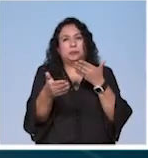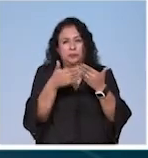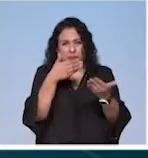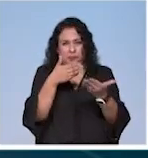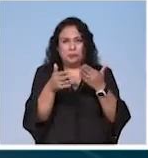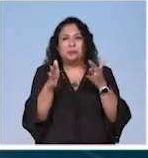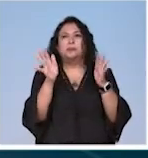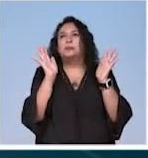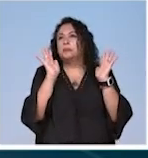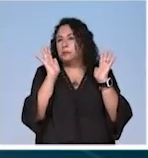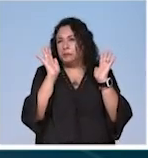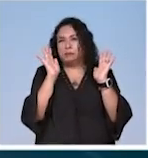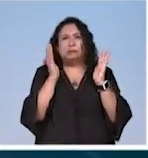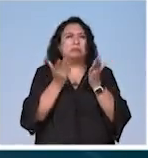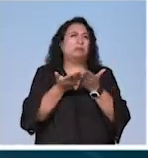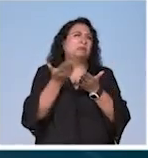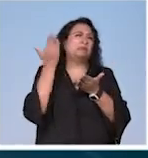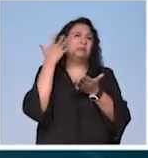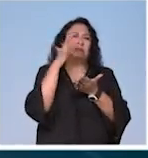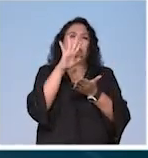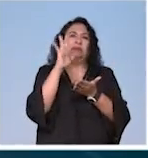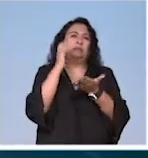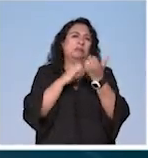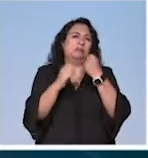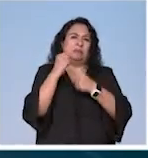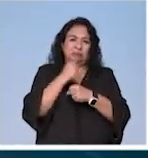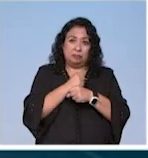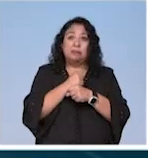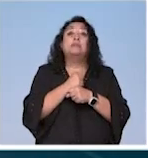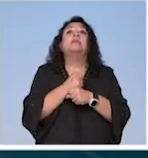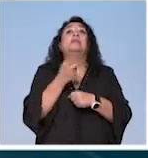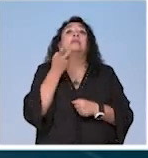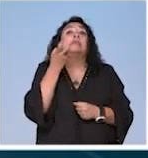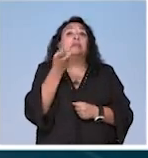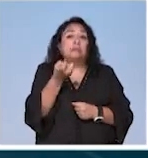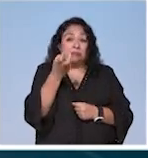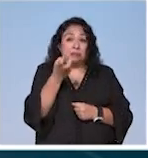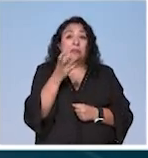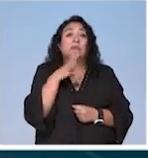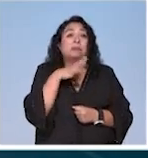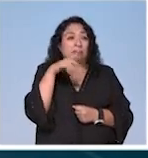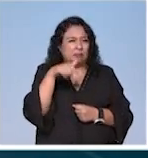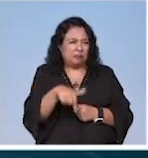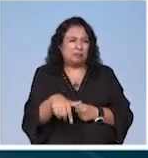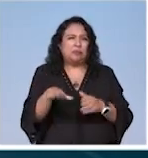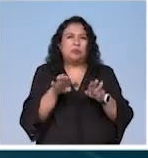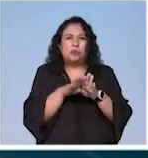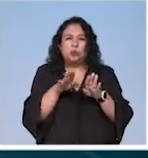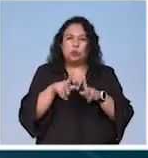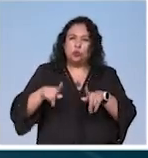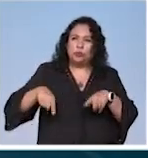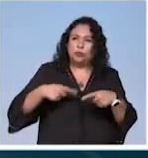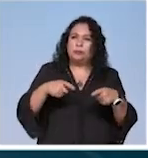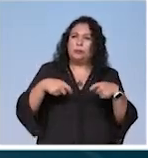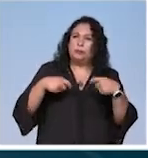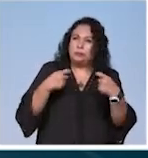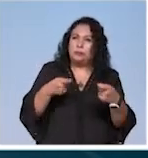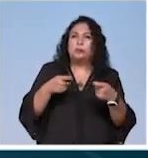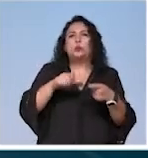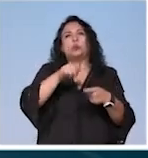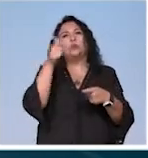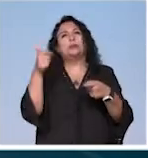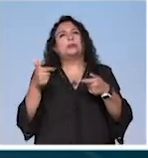contemporáneo desde hace 500 años y que se ha hecho en este ejercicio de legado que